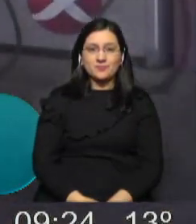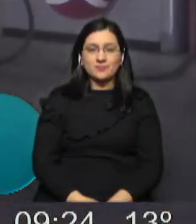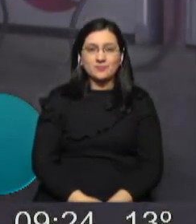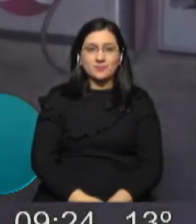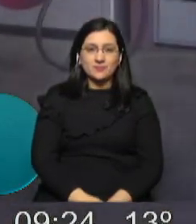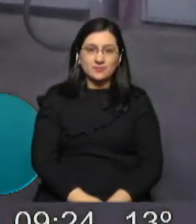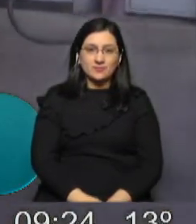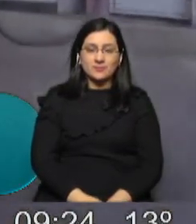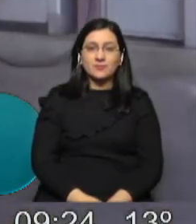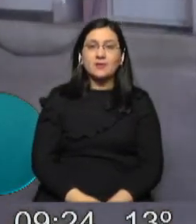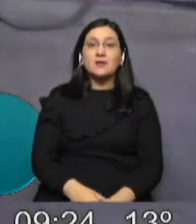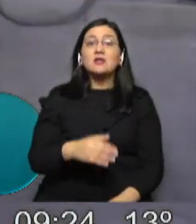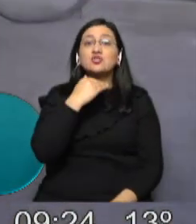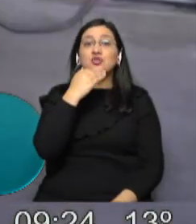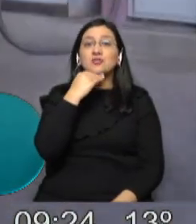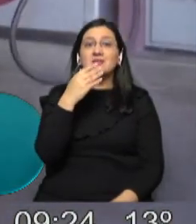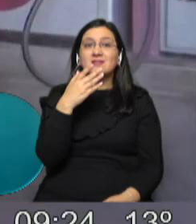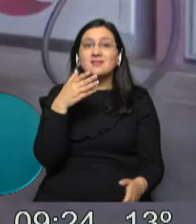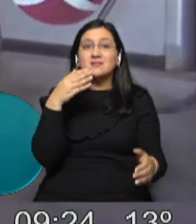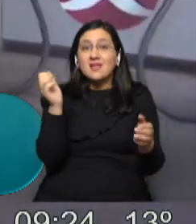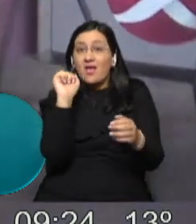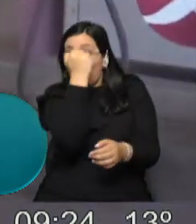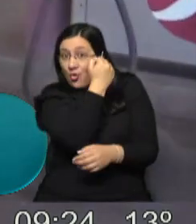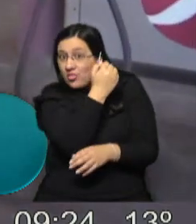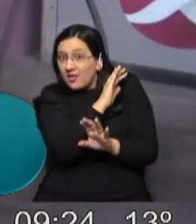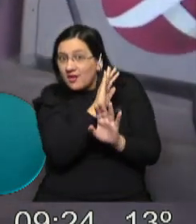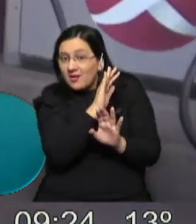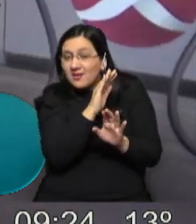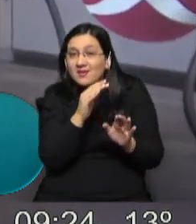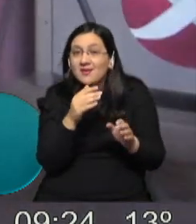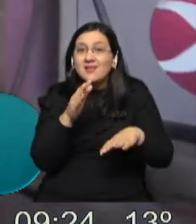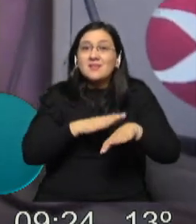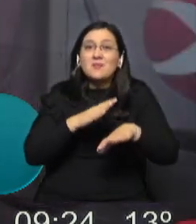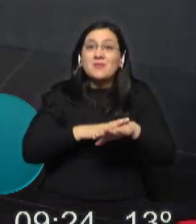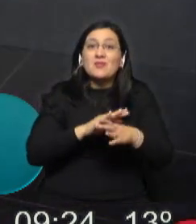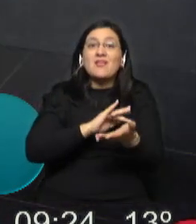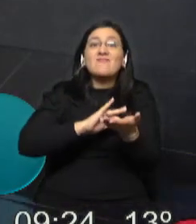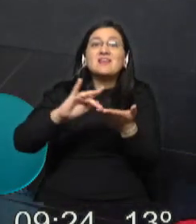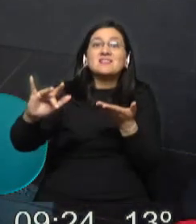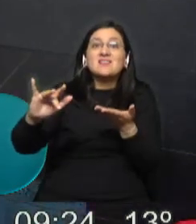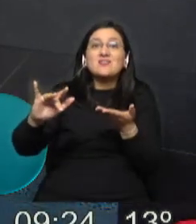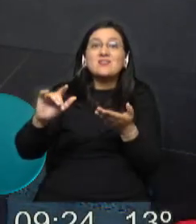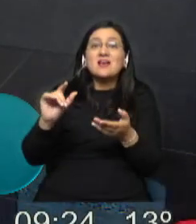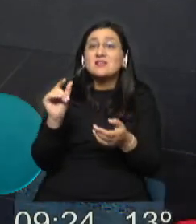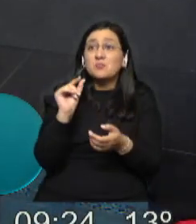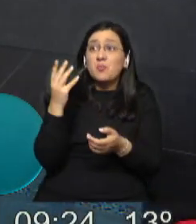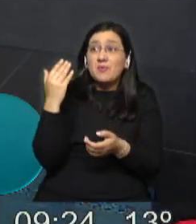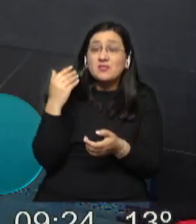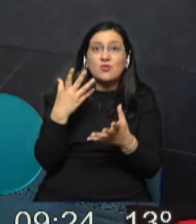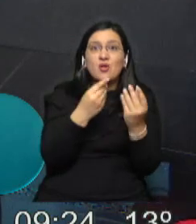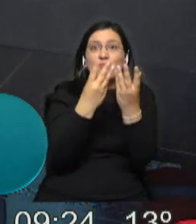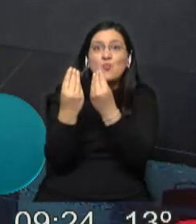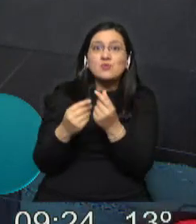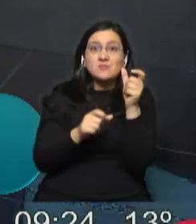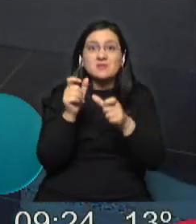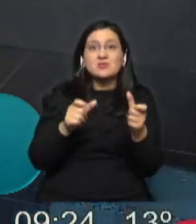Claro, viste que no sé, se me meten para adentro, viste. En este momento no hay nadie. Hace un rato nada más estaba llena esta parte. Y